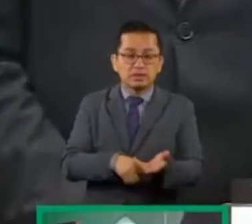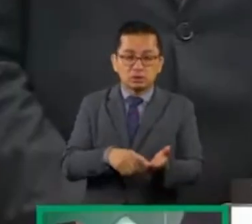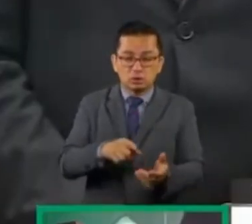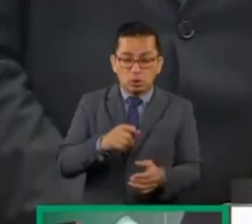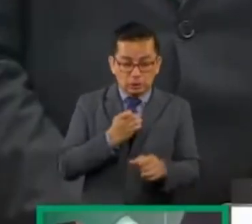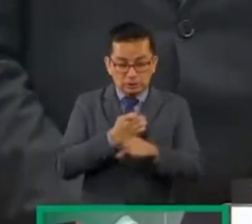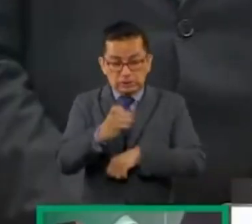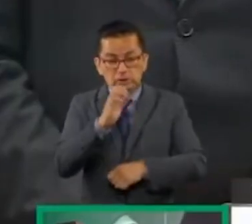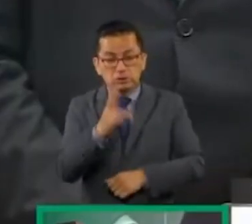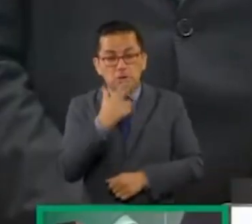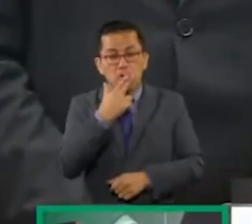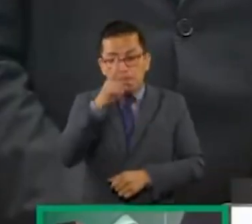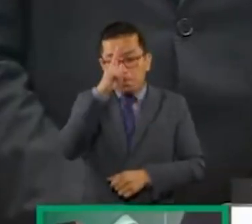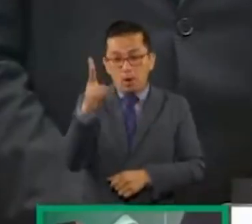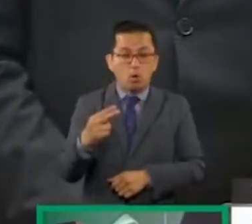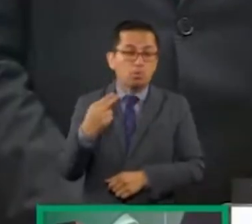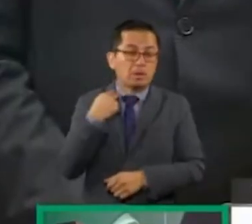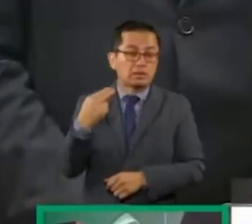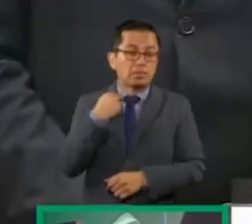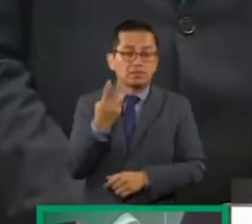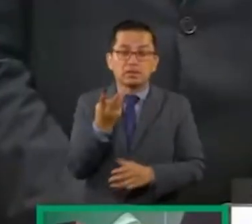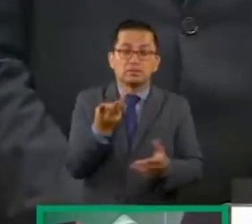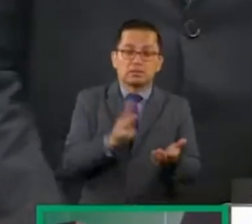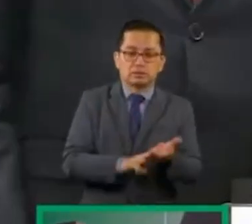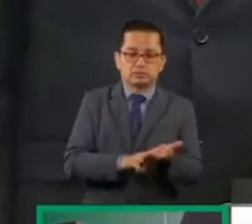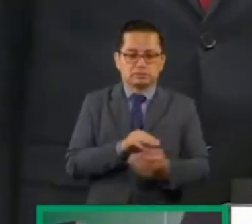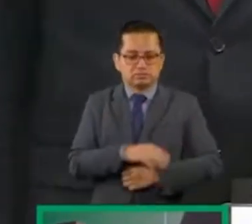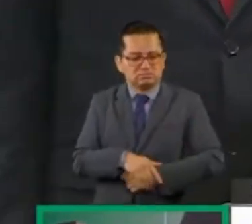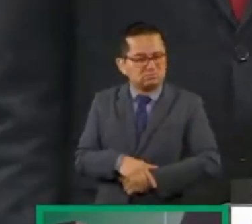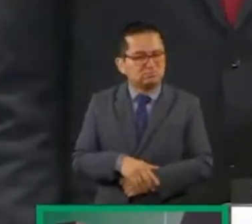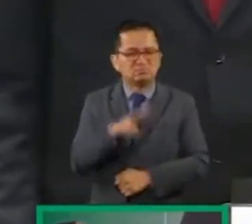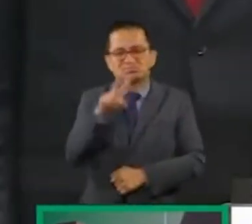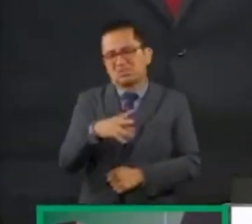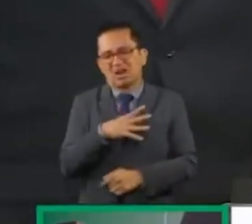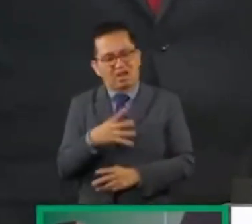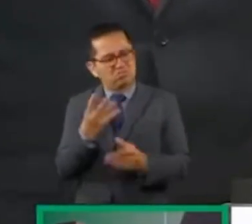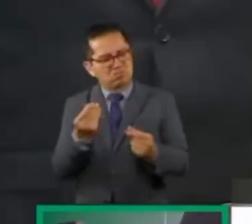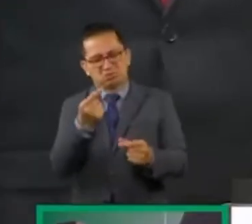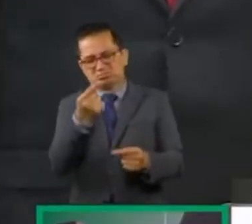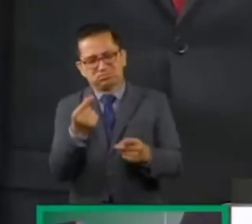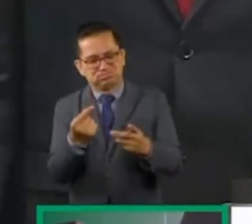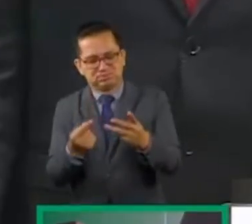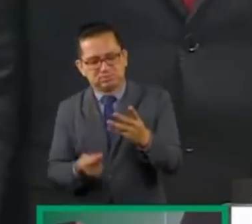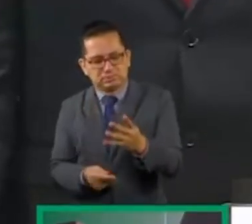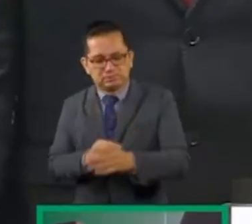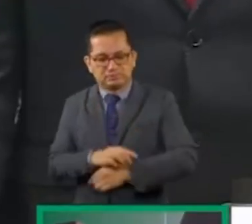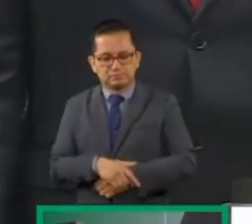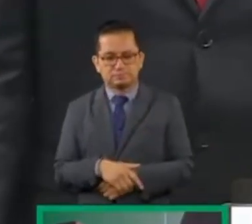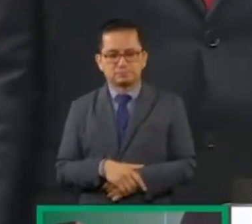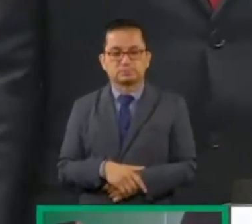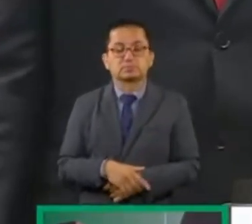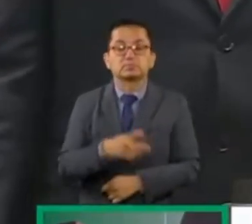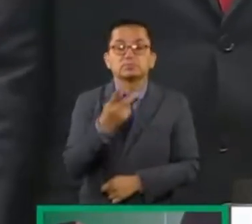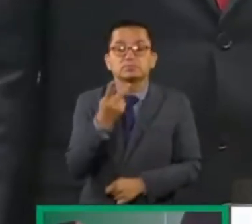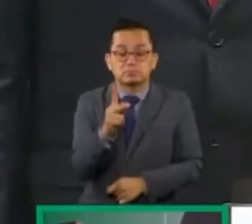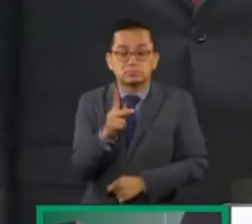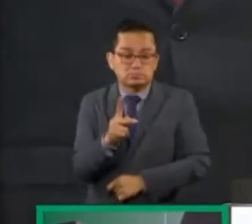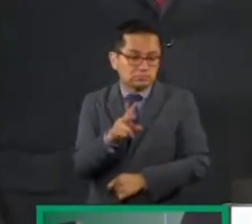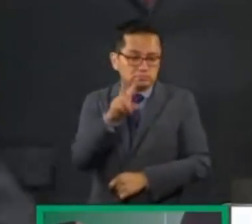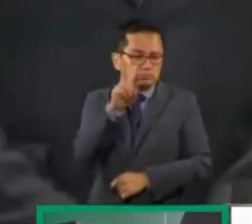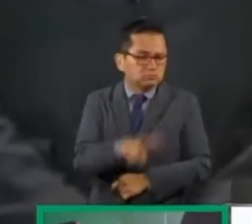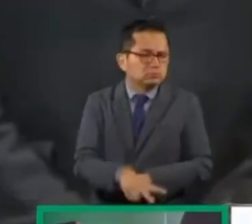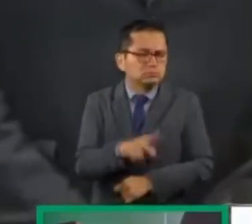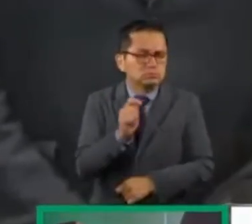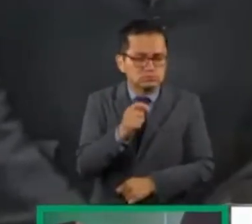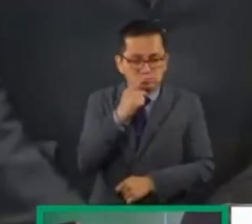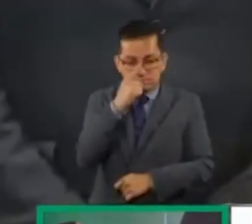entidad. Y como eso podemos, diputado, ir hacia adelante. Lo cierto es que hoy nosotros,